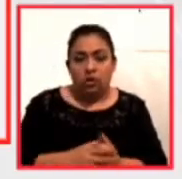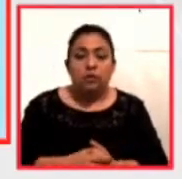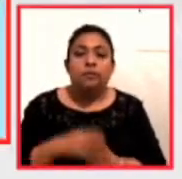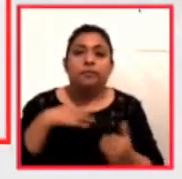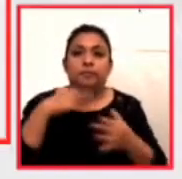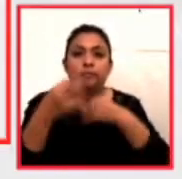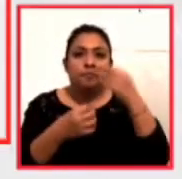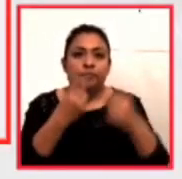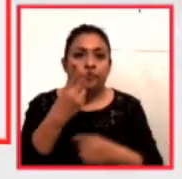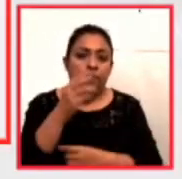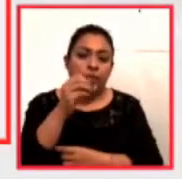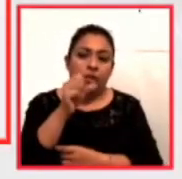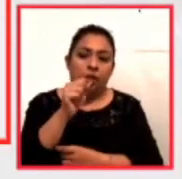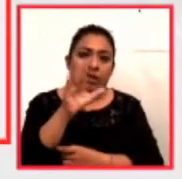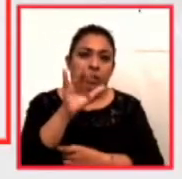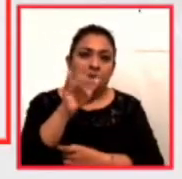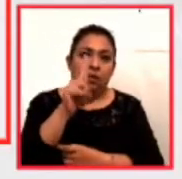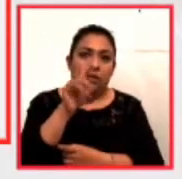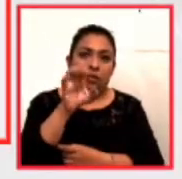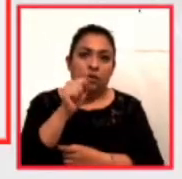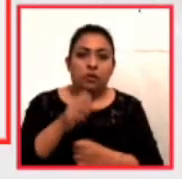Noticias 22, Oscar Cortés.